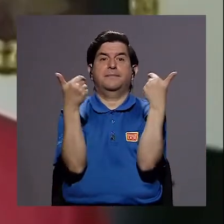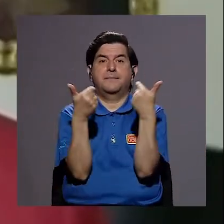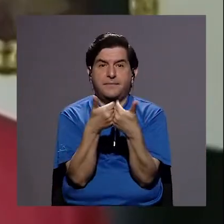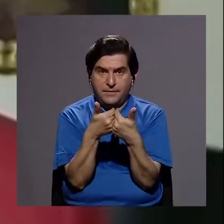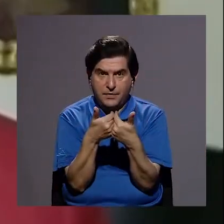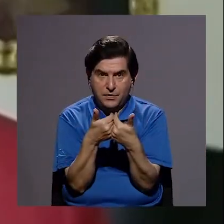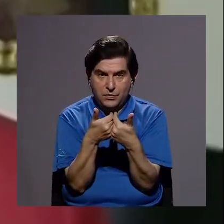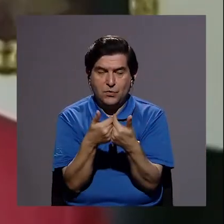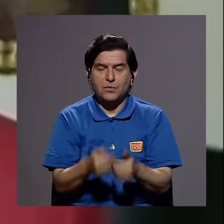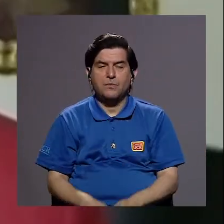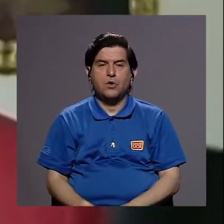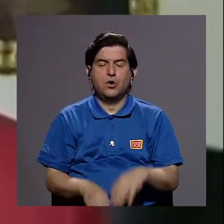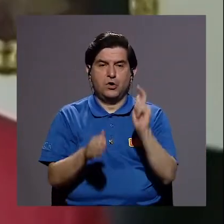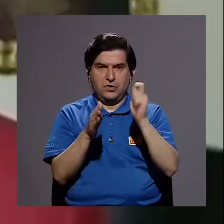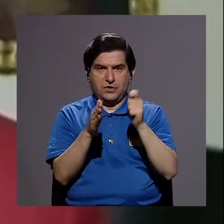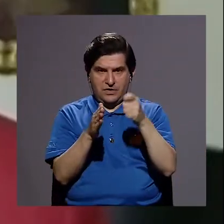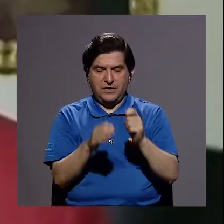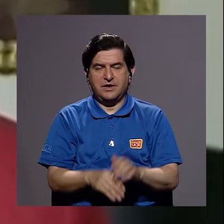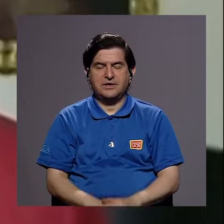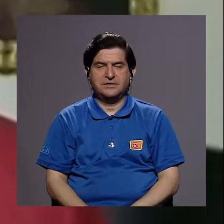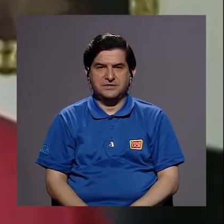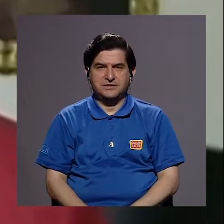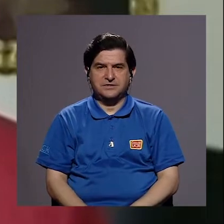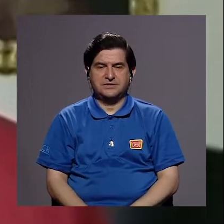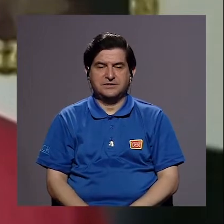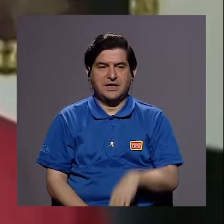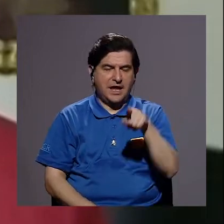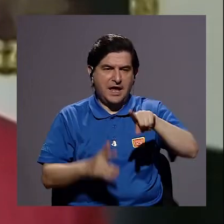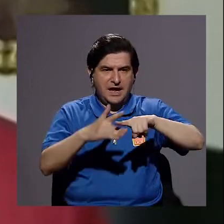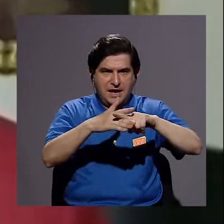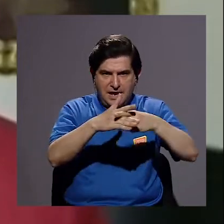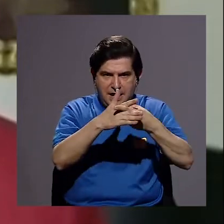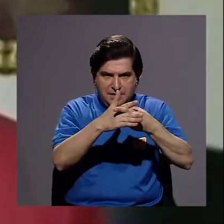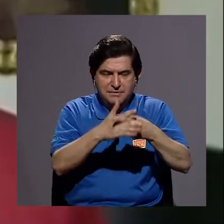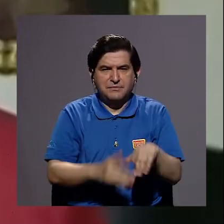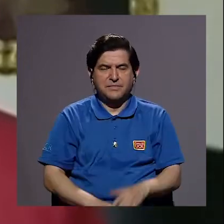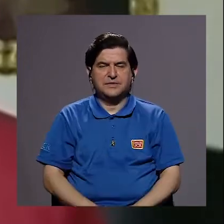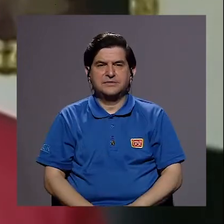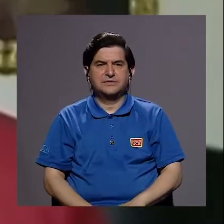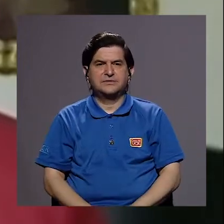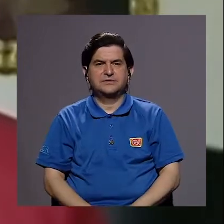de derecho, de prolegómenos, que fue lo que ella empezó a dar,